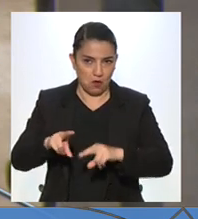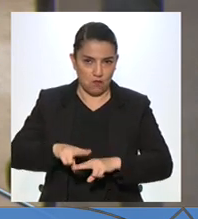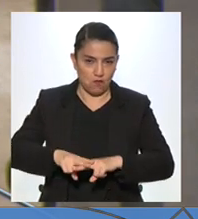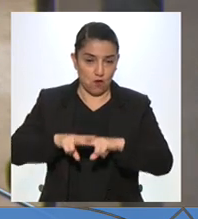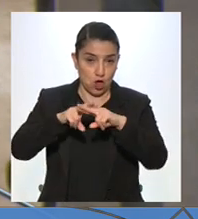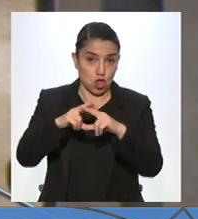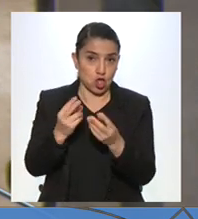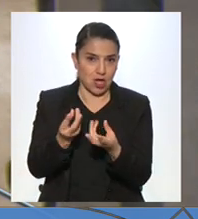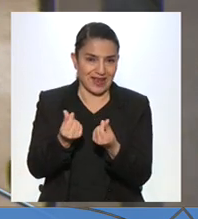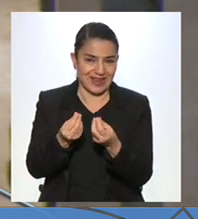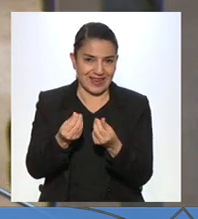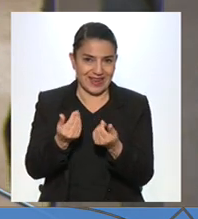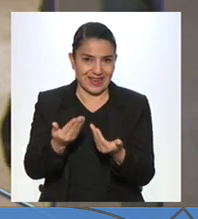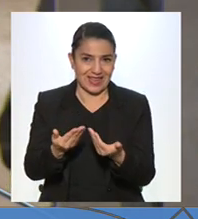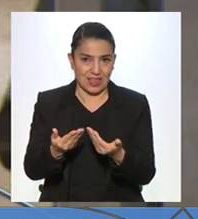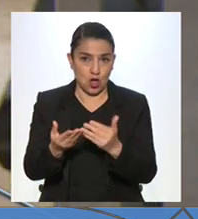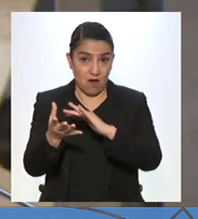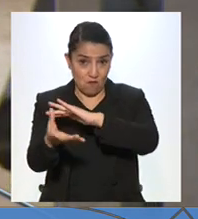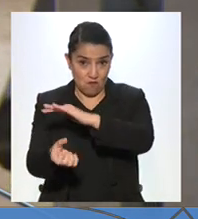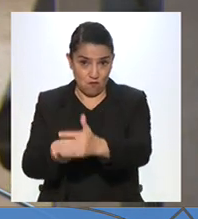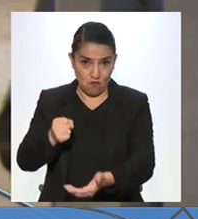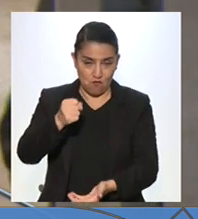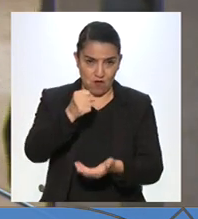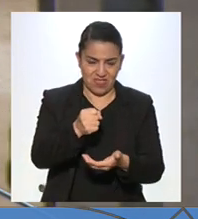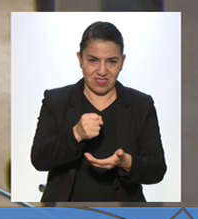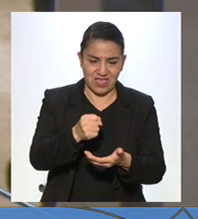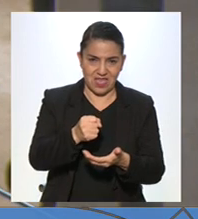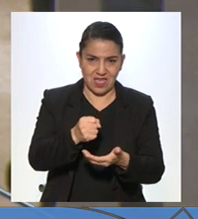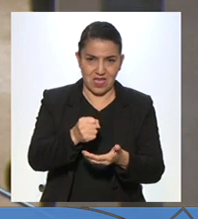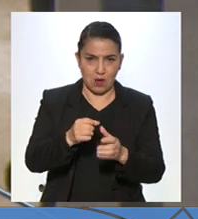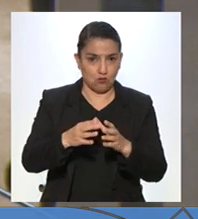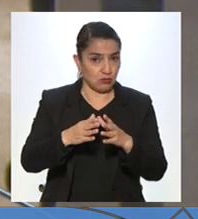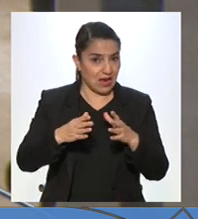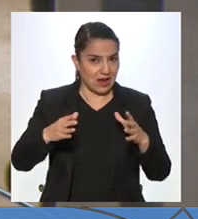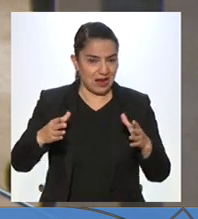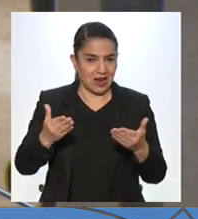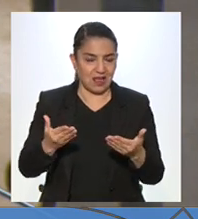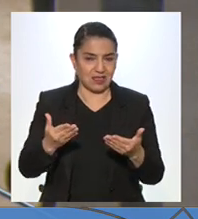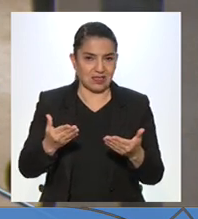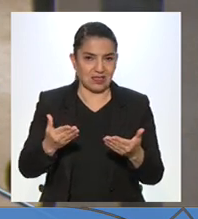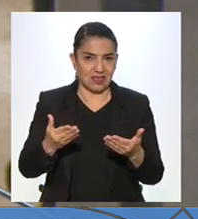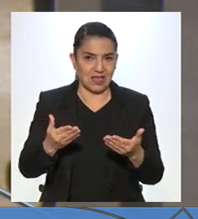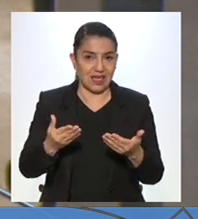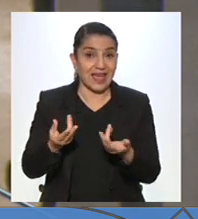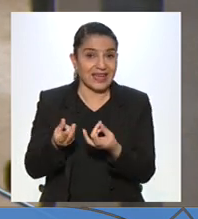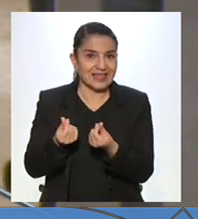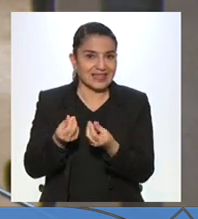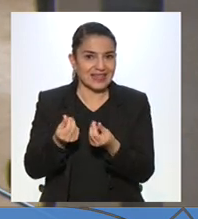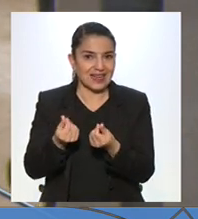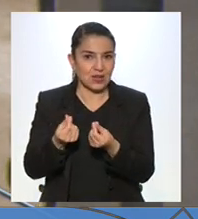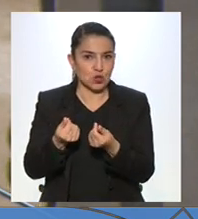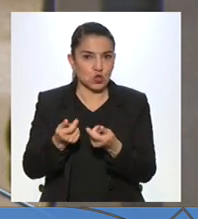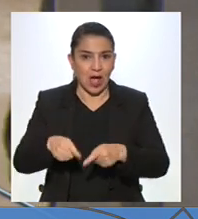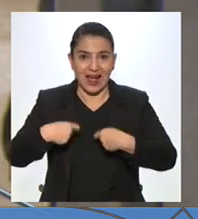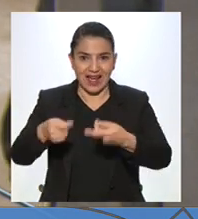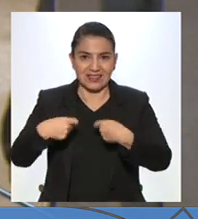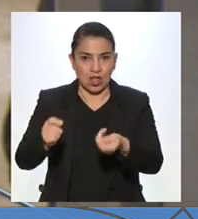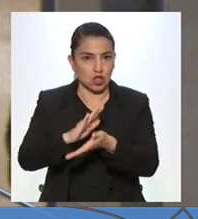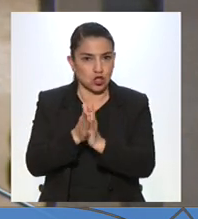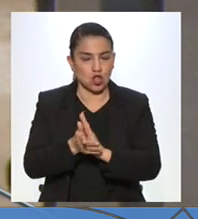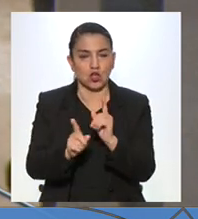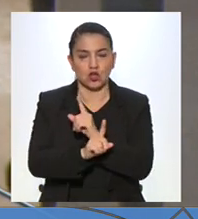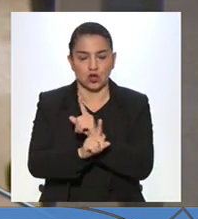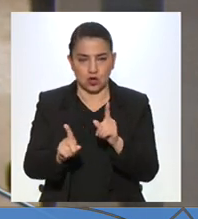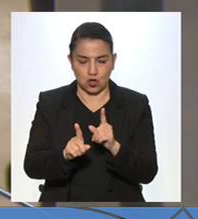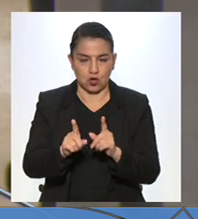líquidos provenientes de estas fuentes es muy grande. O sea, estos son recursos que no se han gastado en su totalidad. Si